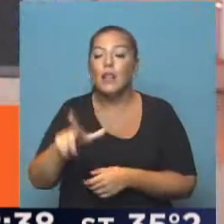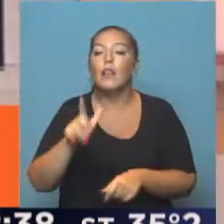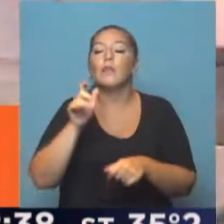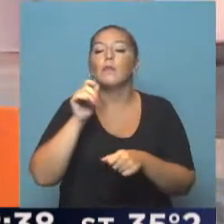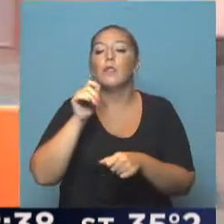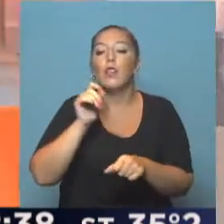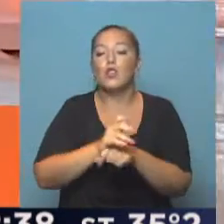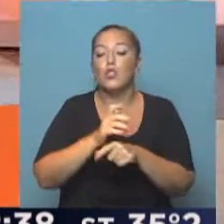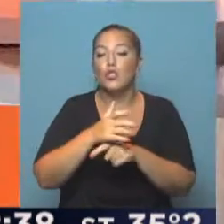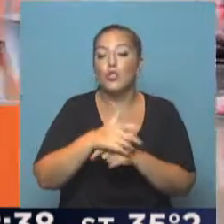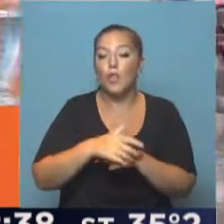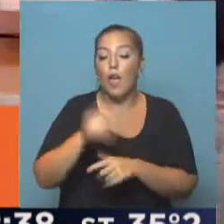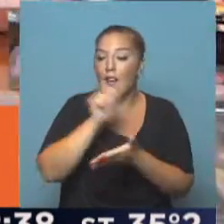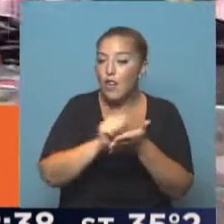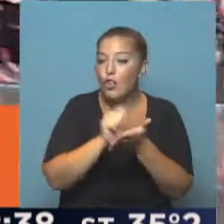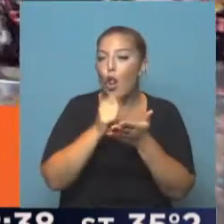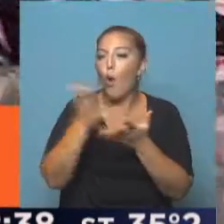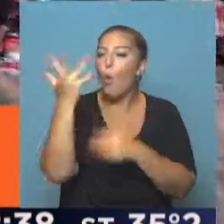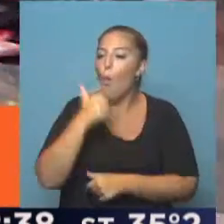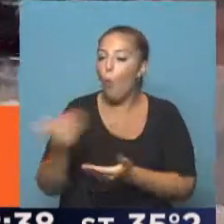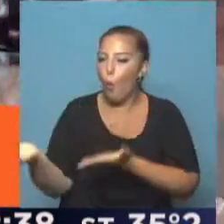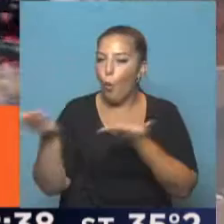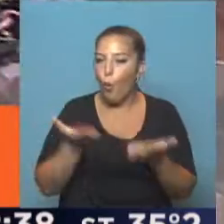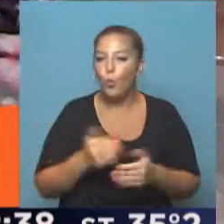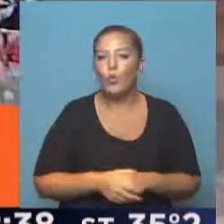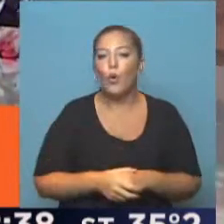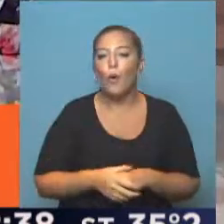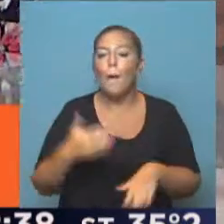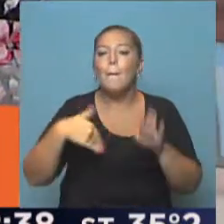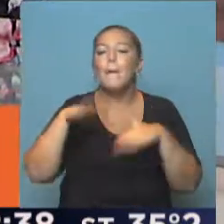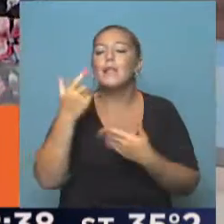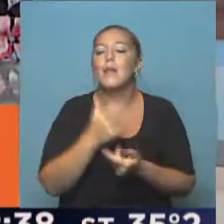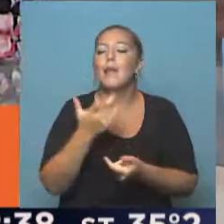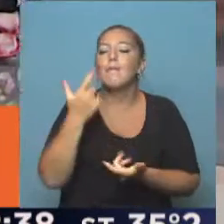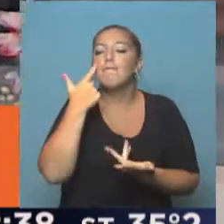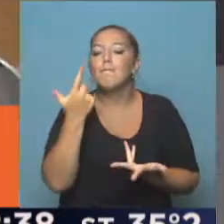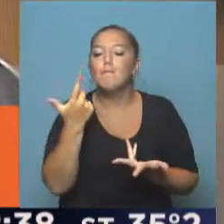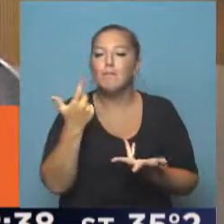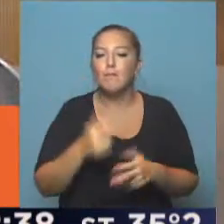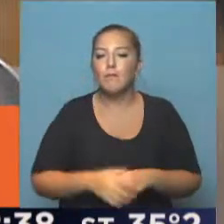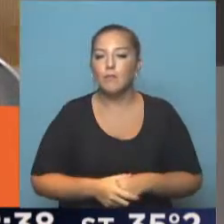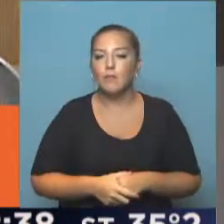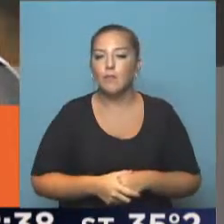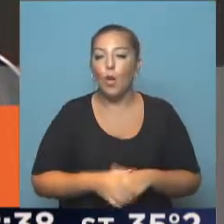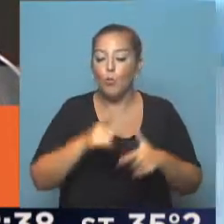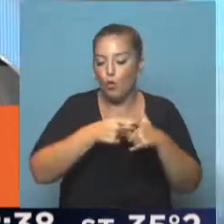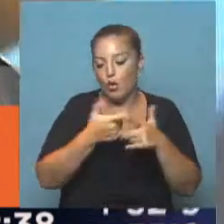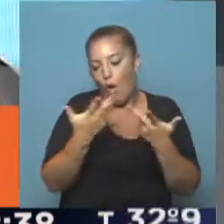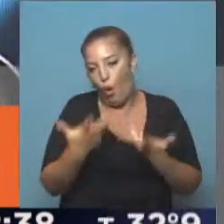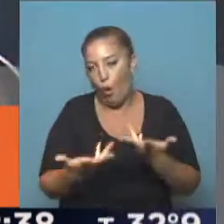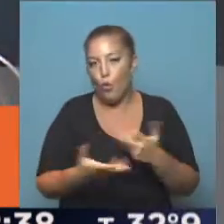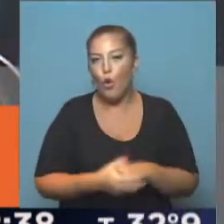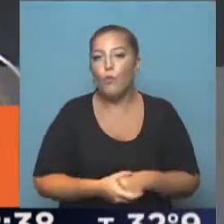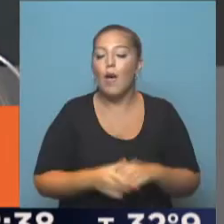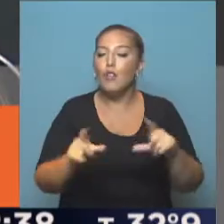socióloga, escritora, al cual es un gusto tenerla con nosotros, sobre todo para evaluar, más allá de la política, por supuesto, a